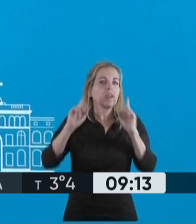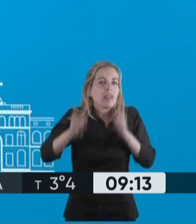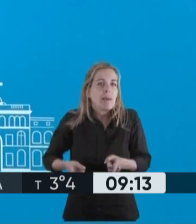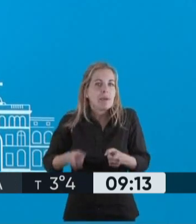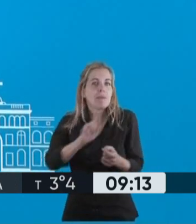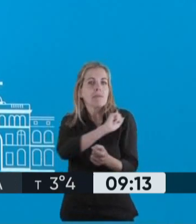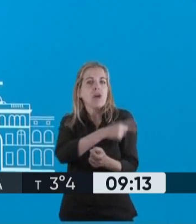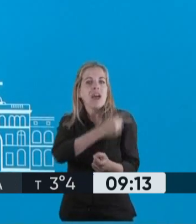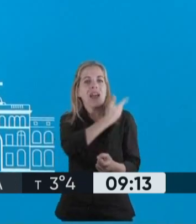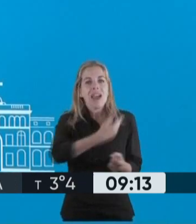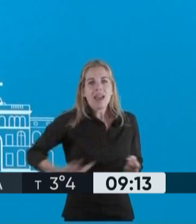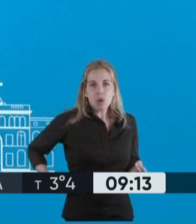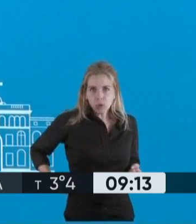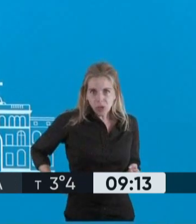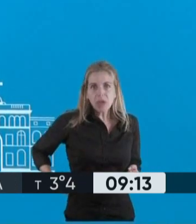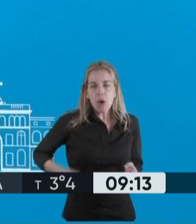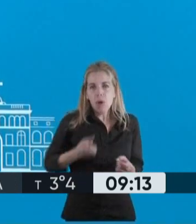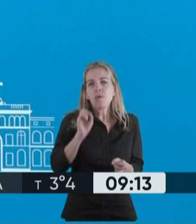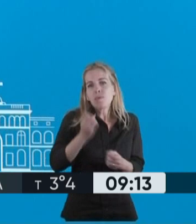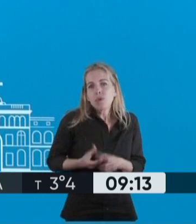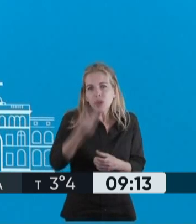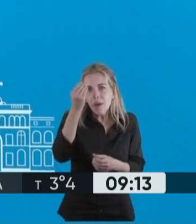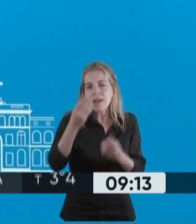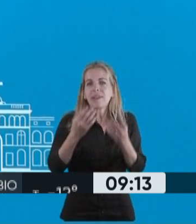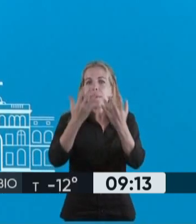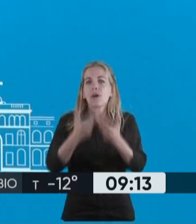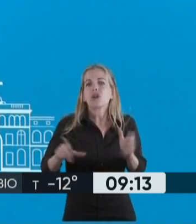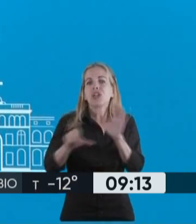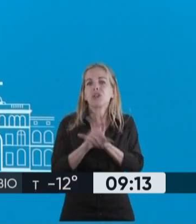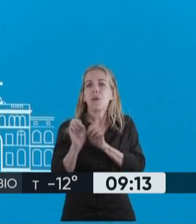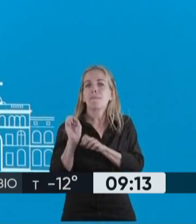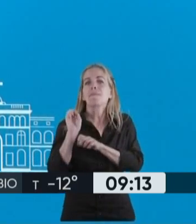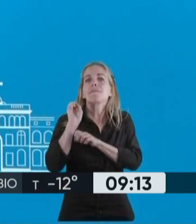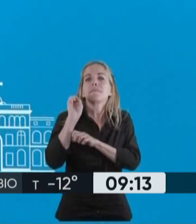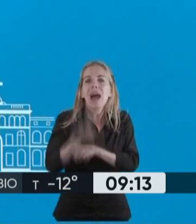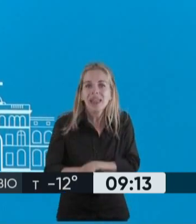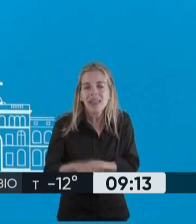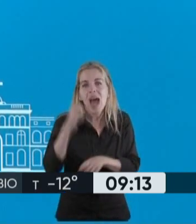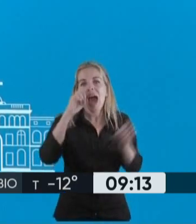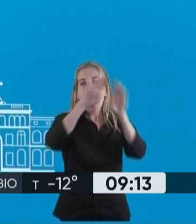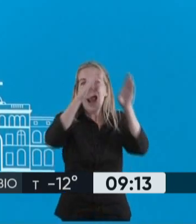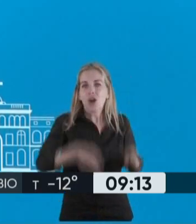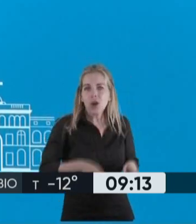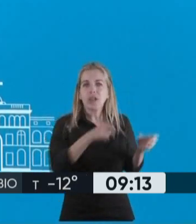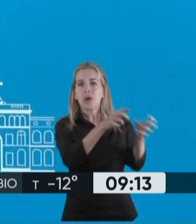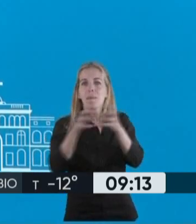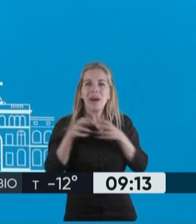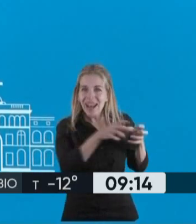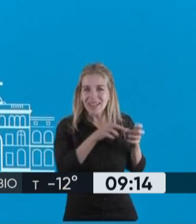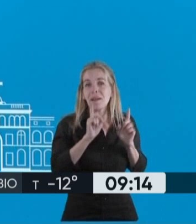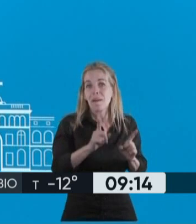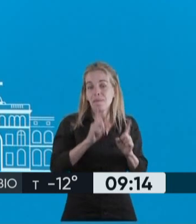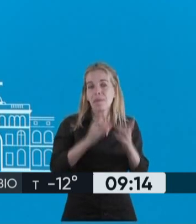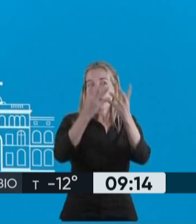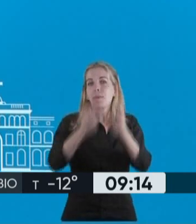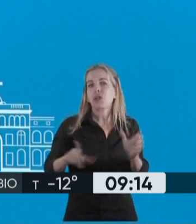Ejecutivo en muchas ocasiones envió proyectos al Poder Legislativo para que sean tratados, entre otros el de la reforma del Consejo de la Magistratura